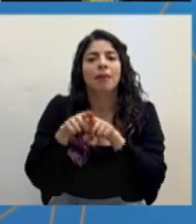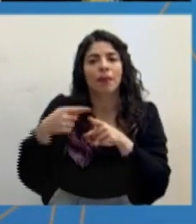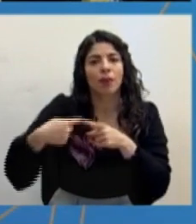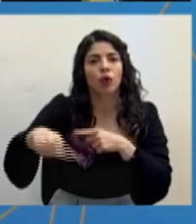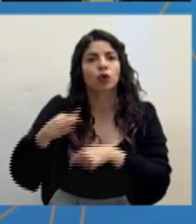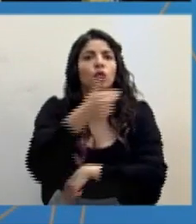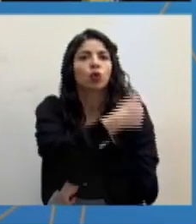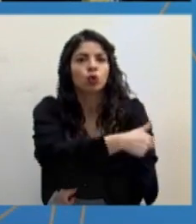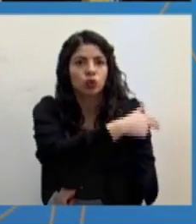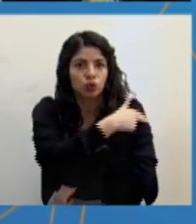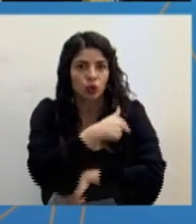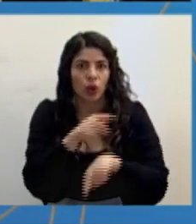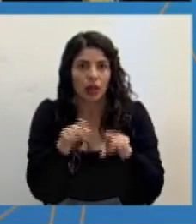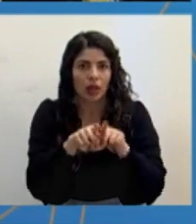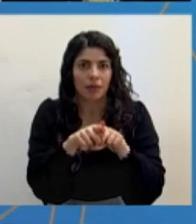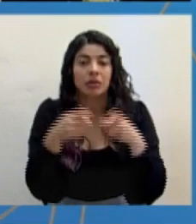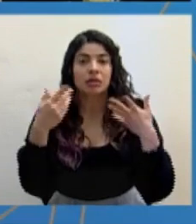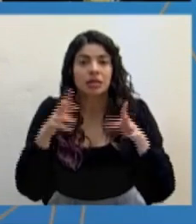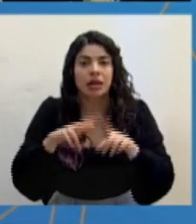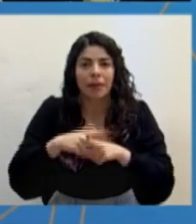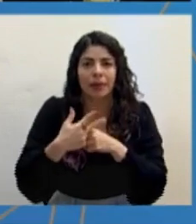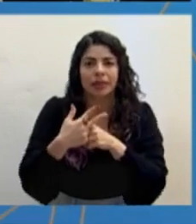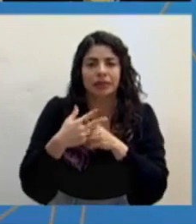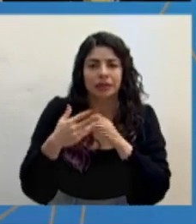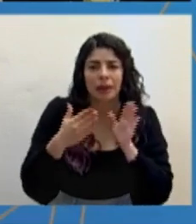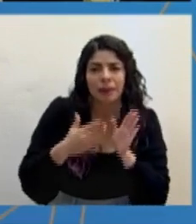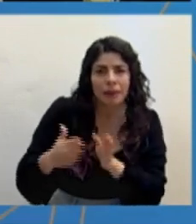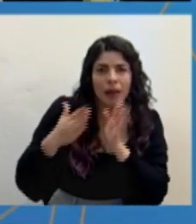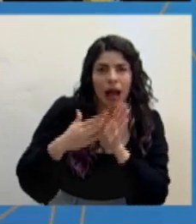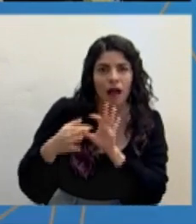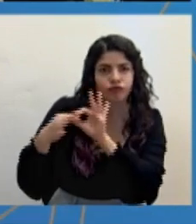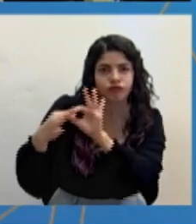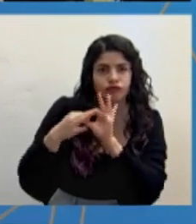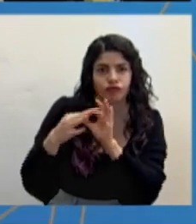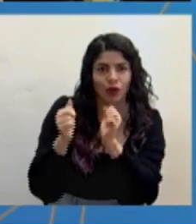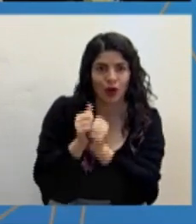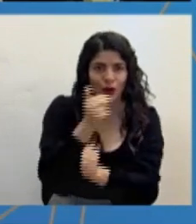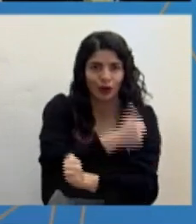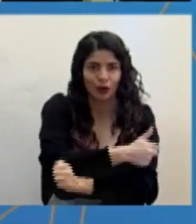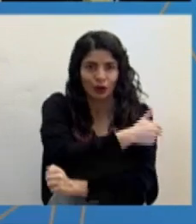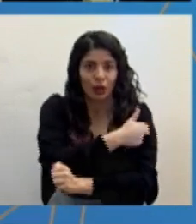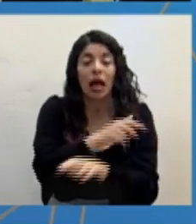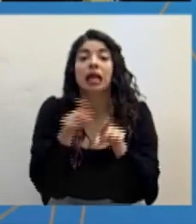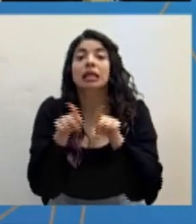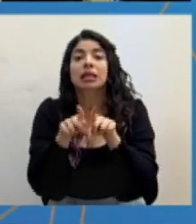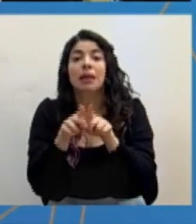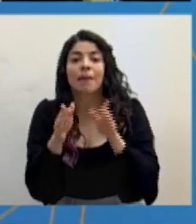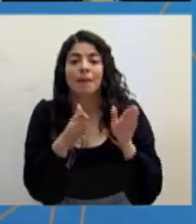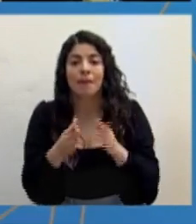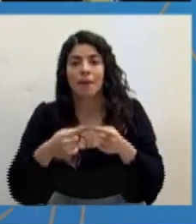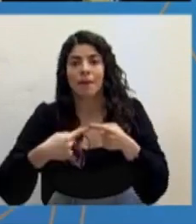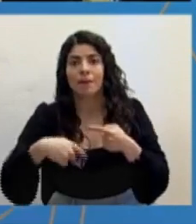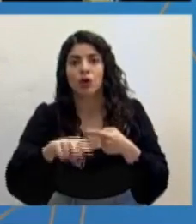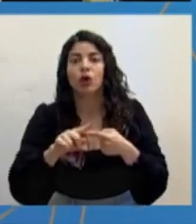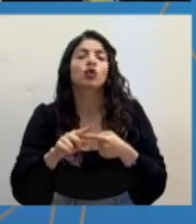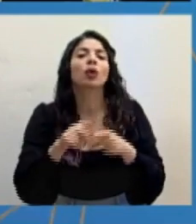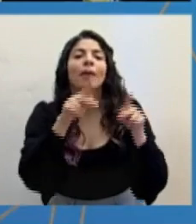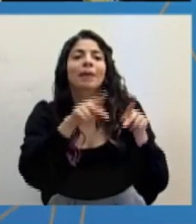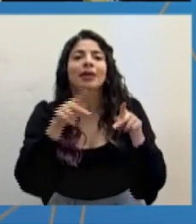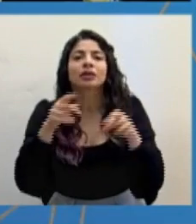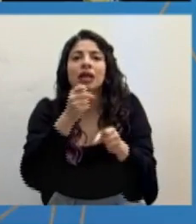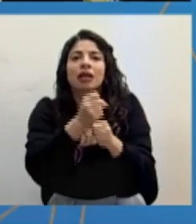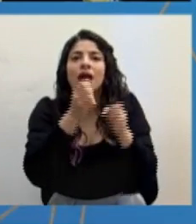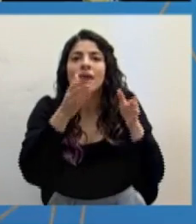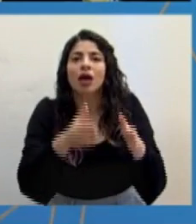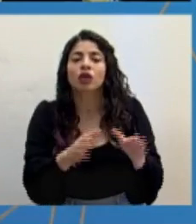Roja Costarricense. Ya hemos iniciado la coordinación también con ellos, y también el personal de respuesta, el personal